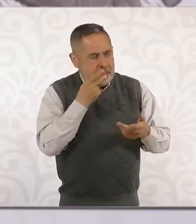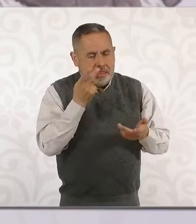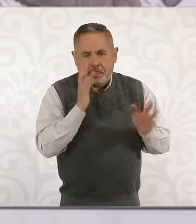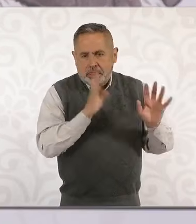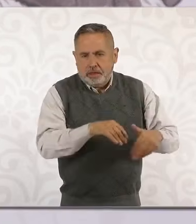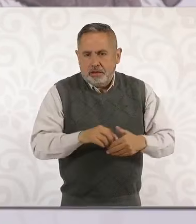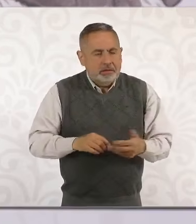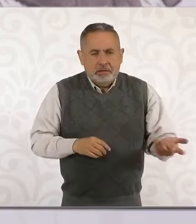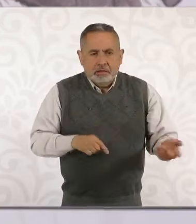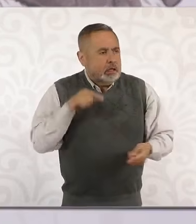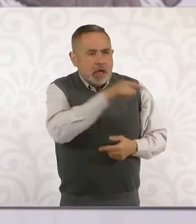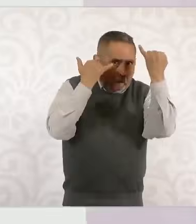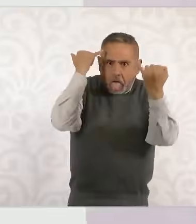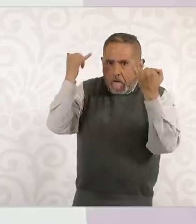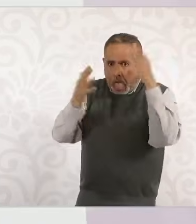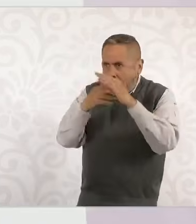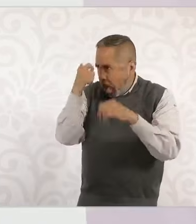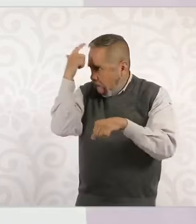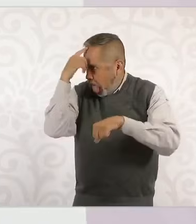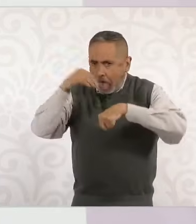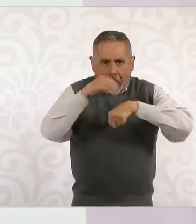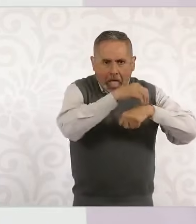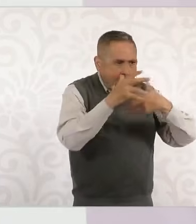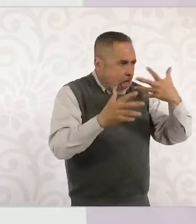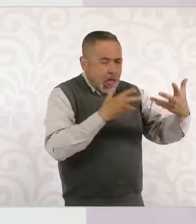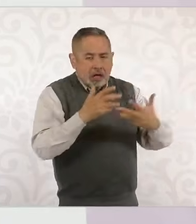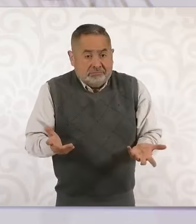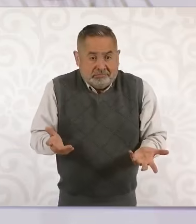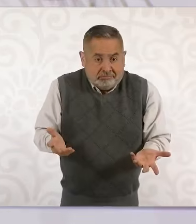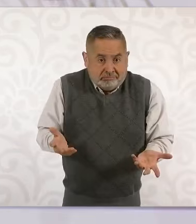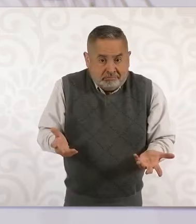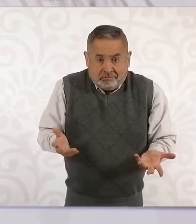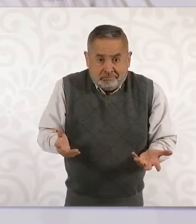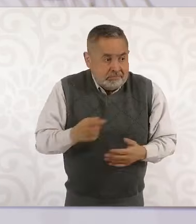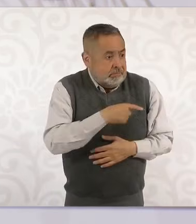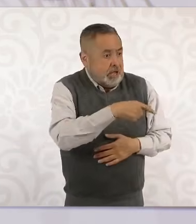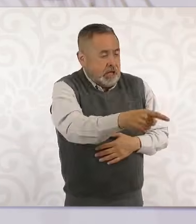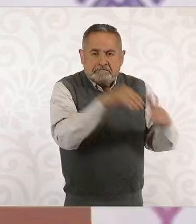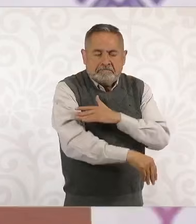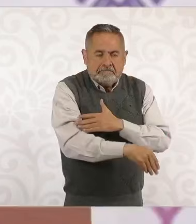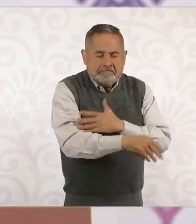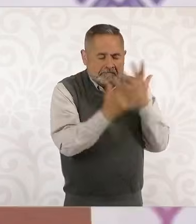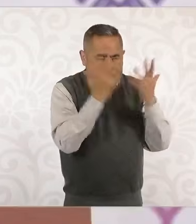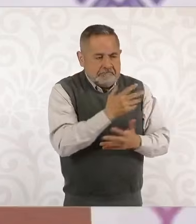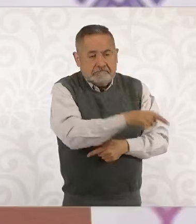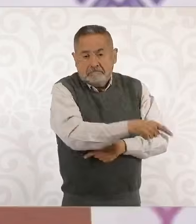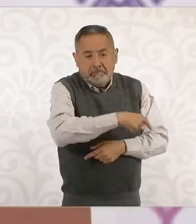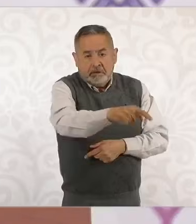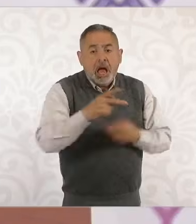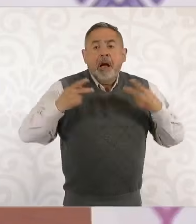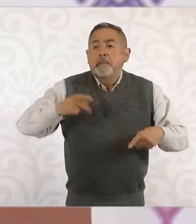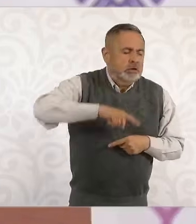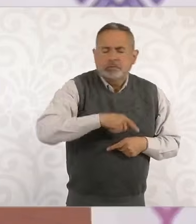Se están queriendo inventar algo porque como la realidad pues se estrella frente a sus ojos, porque la gente pues